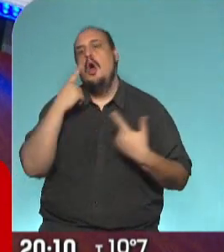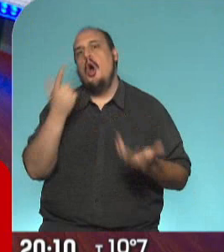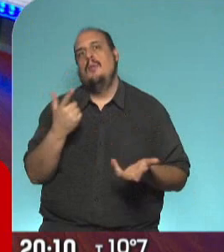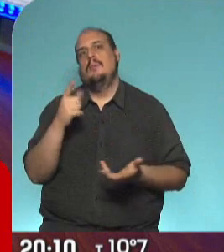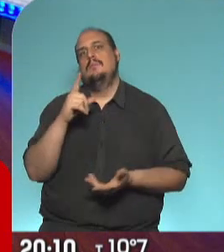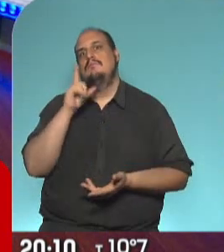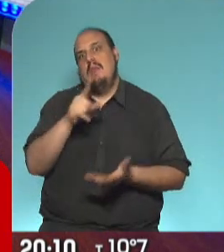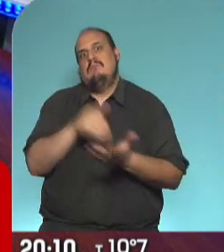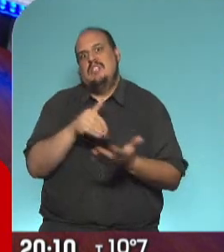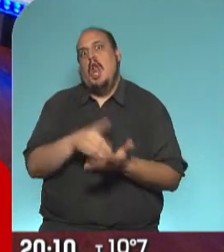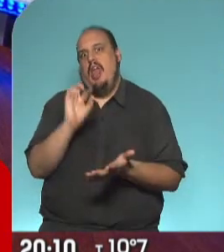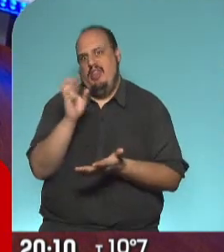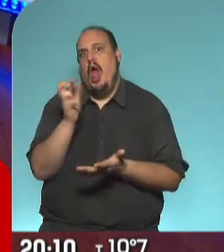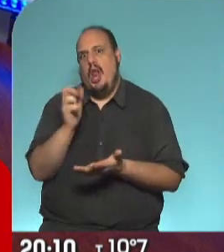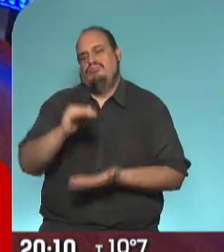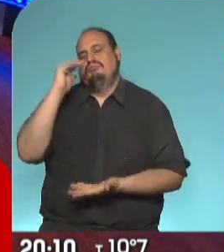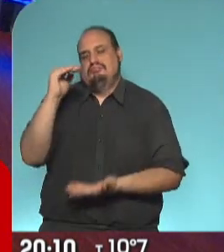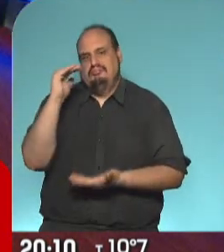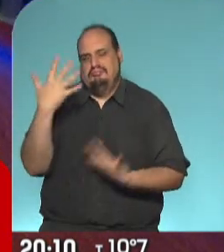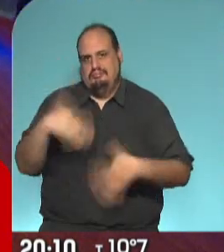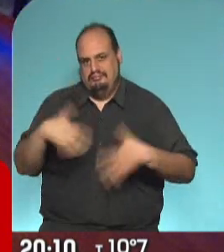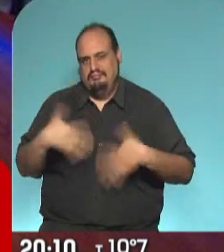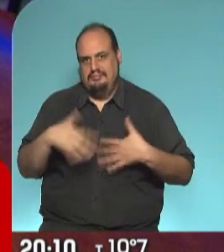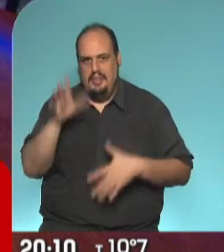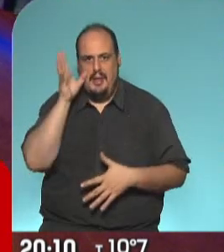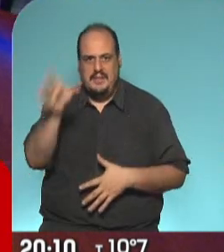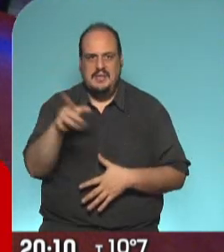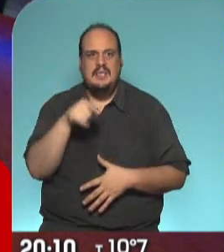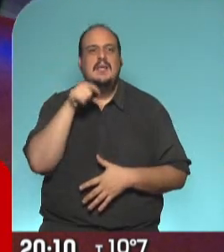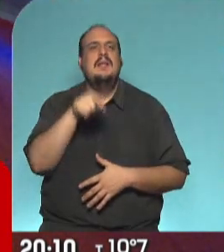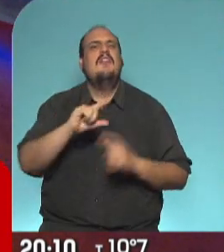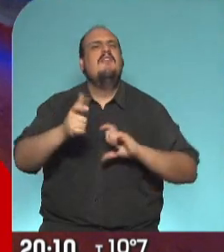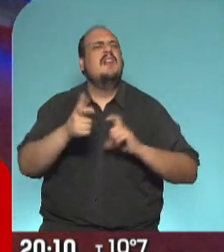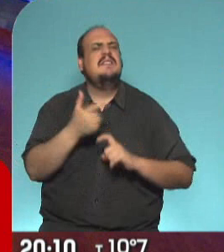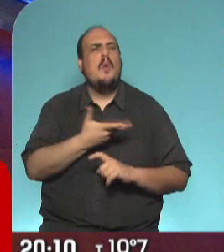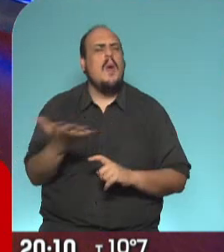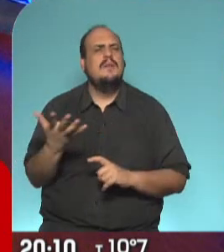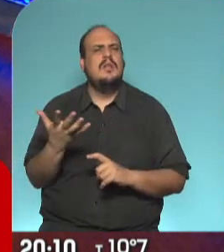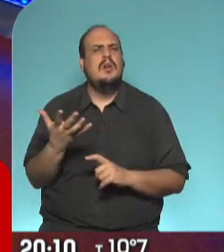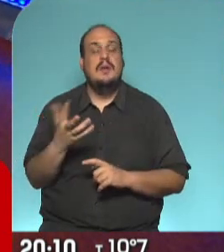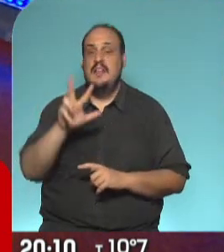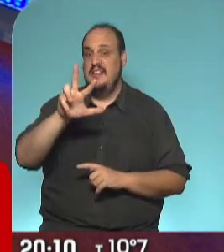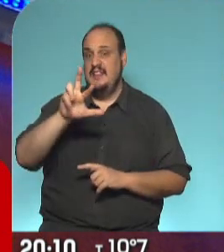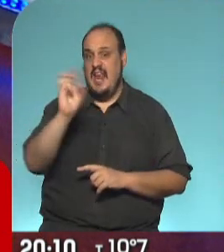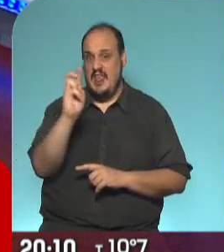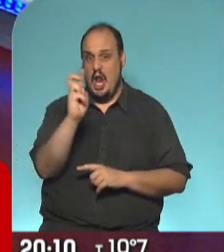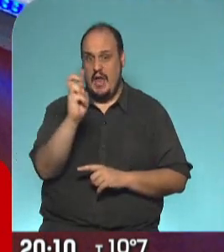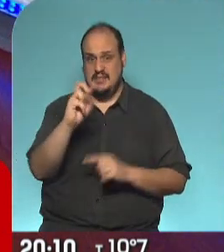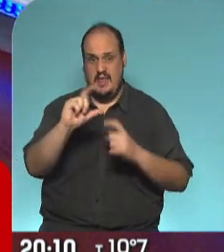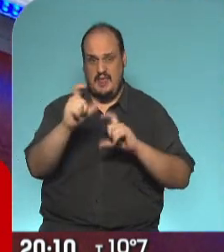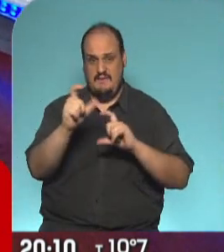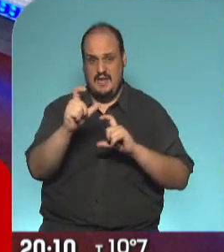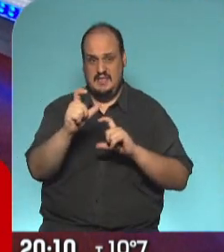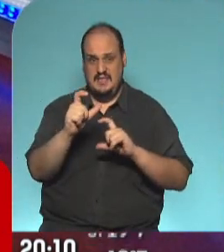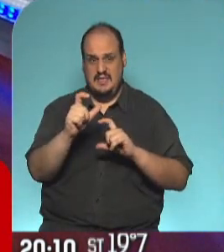¿no? Claro. O sea, ¿cómo lo tomamos? Como esos que dijiste, ¿cuánto es la diferencia con de $3? De $3, ¿cómo